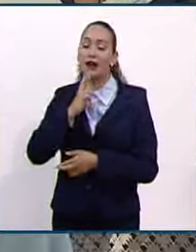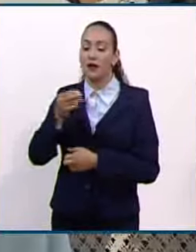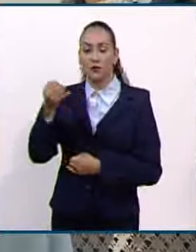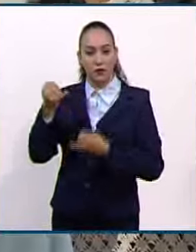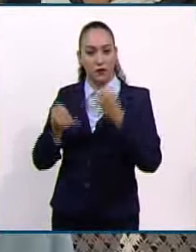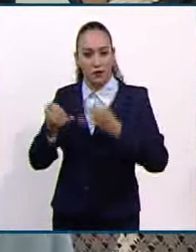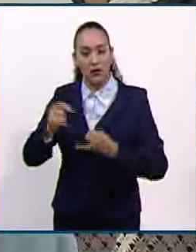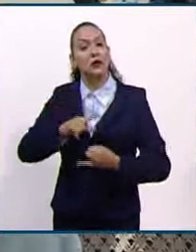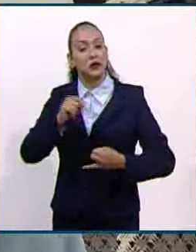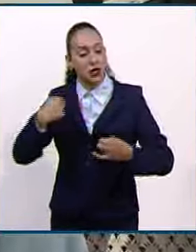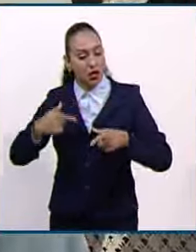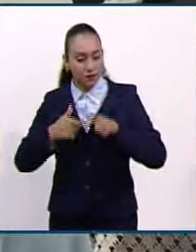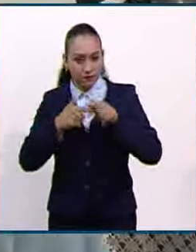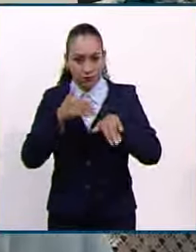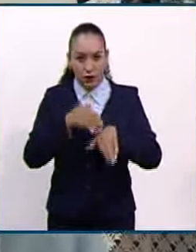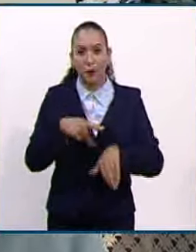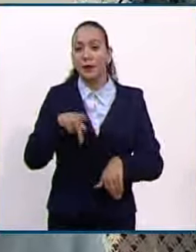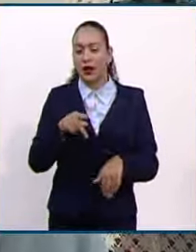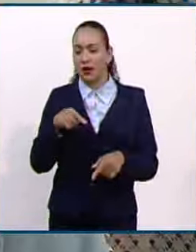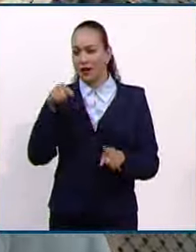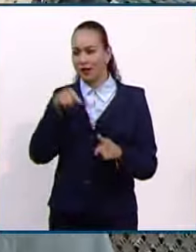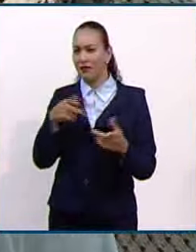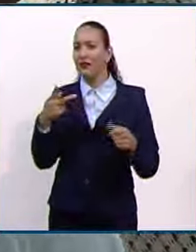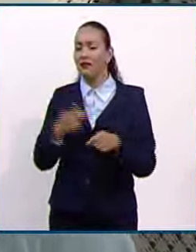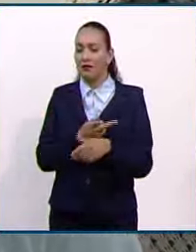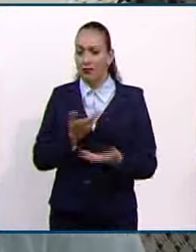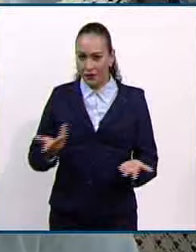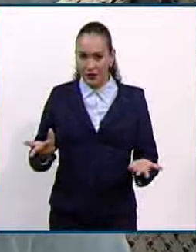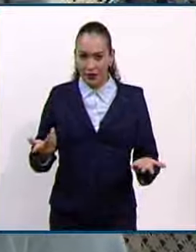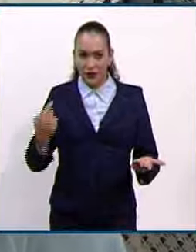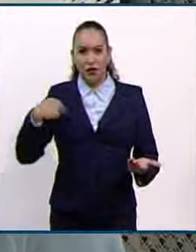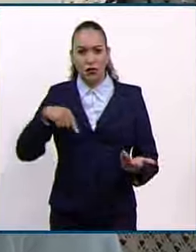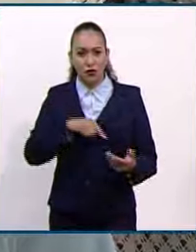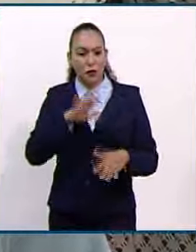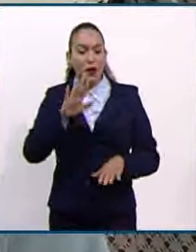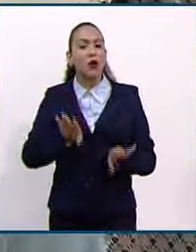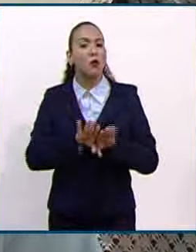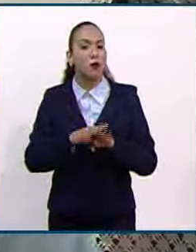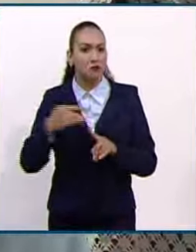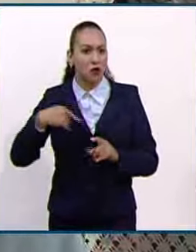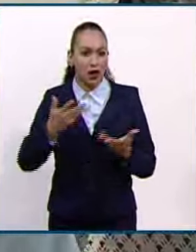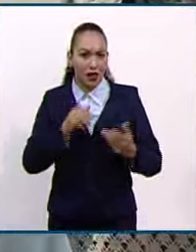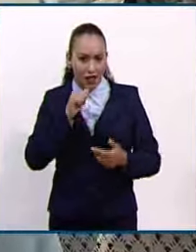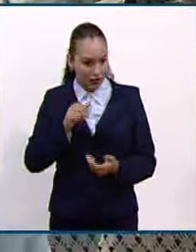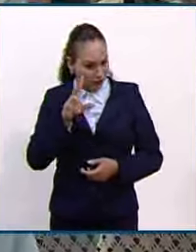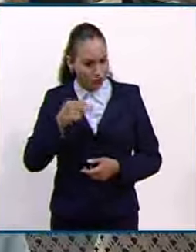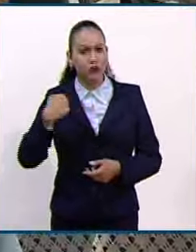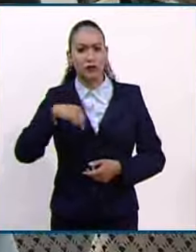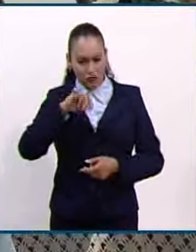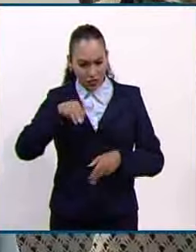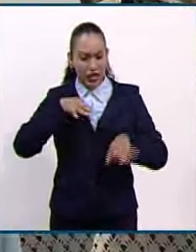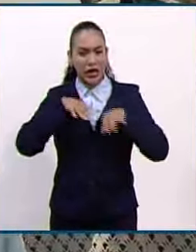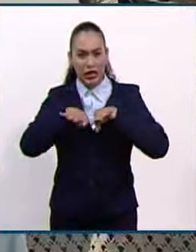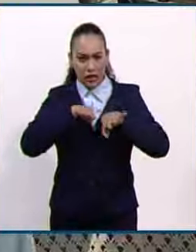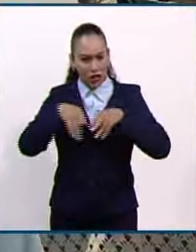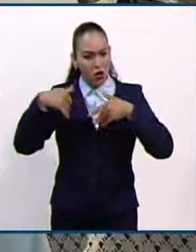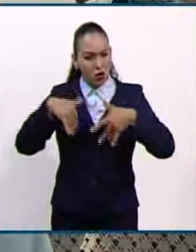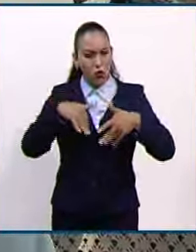aquí hay una errónea porque se desconoce nuestra actividad. Pueden decir que trabajamos tras